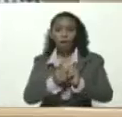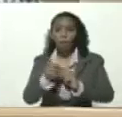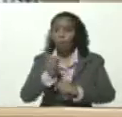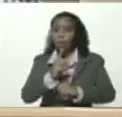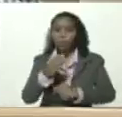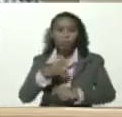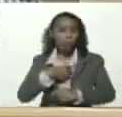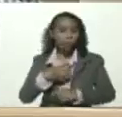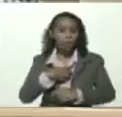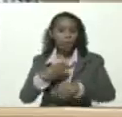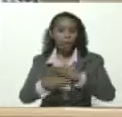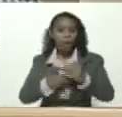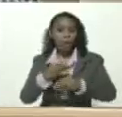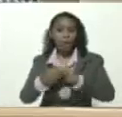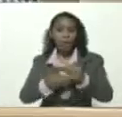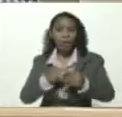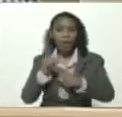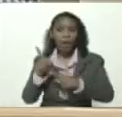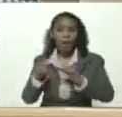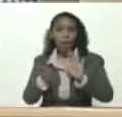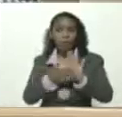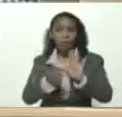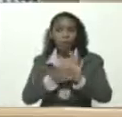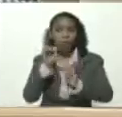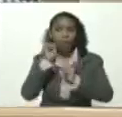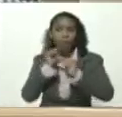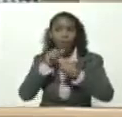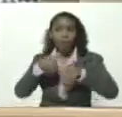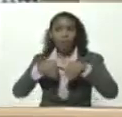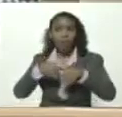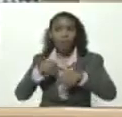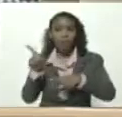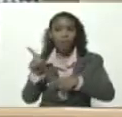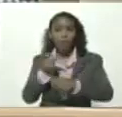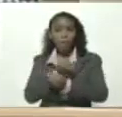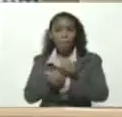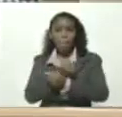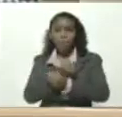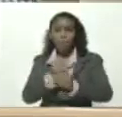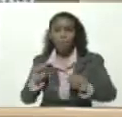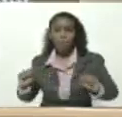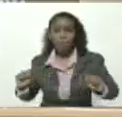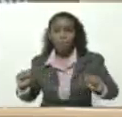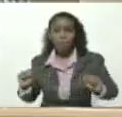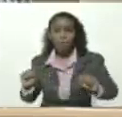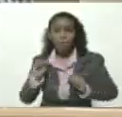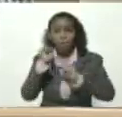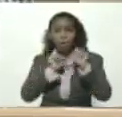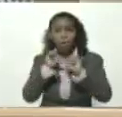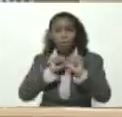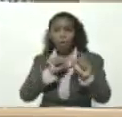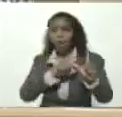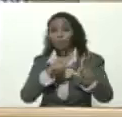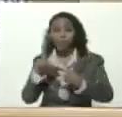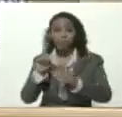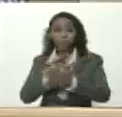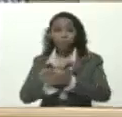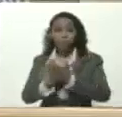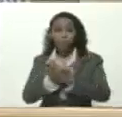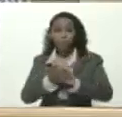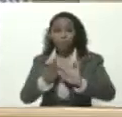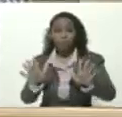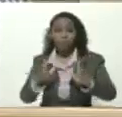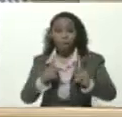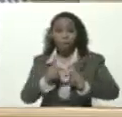aparecen reflejados en las máquinas de votación. Sería imposible que unas máquinas que están ya